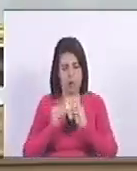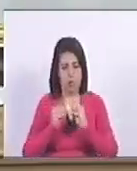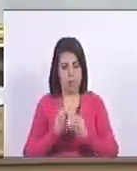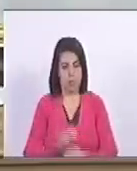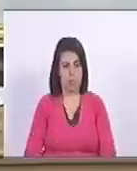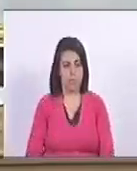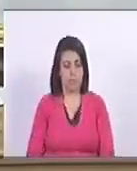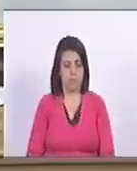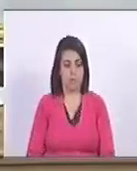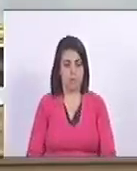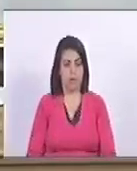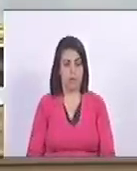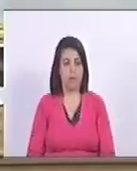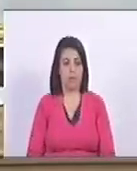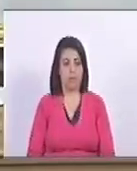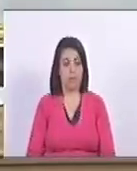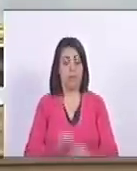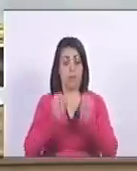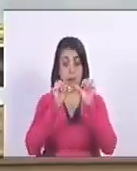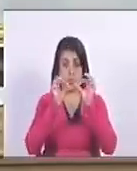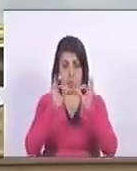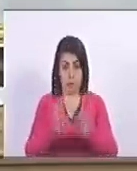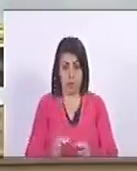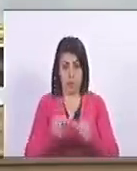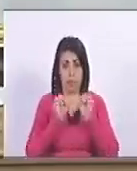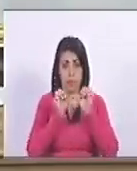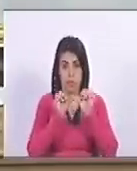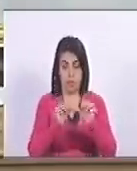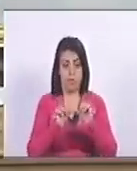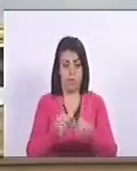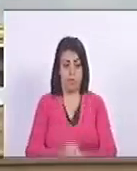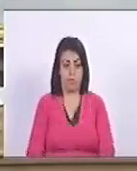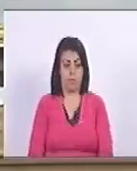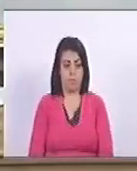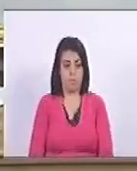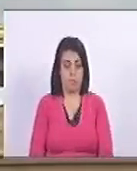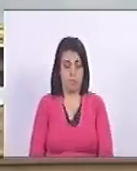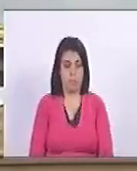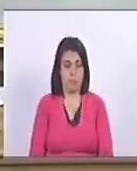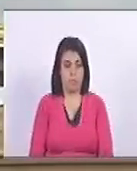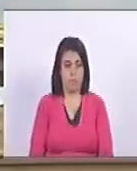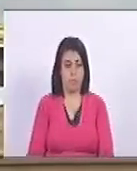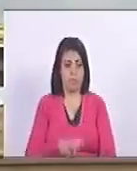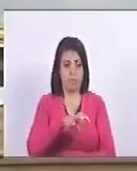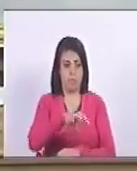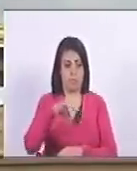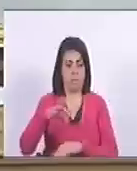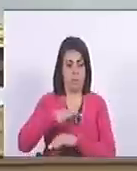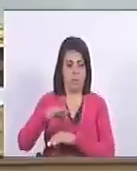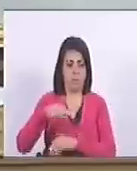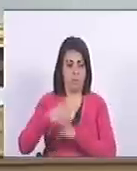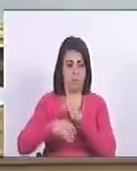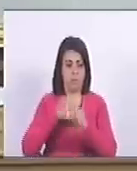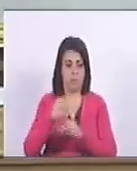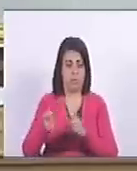Que les están establecidos, ¿ok? Queda así. Ok. Los estados y municipios únicamente podrán crear,